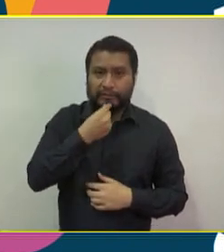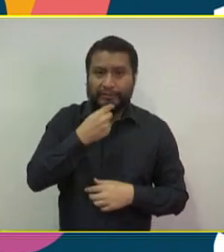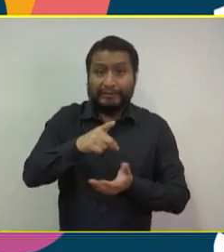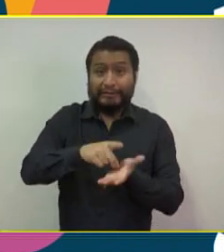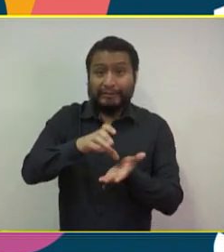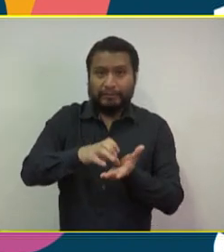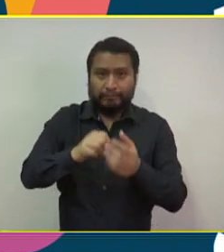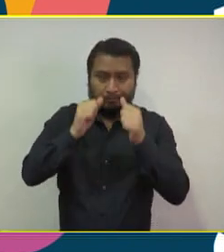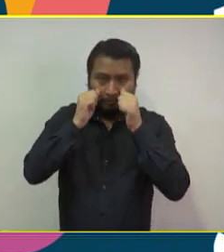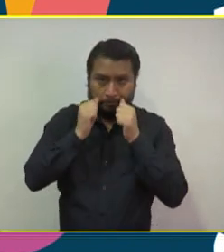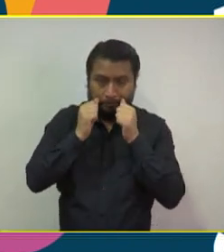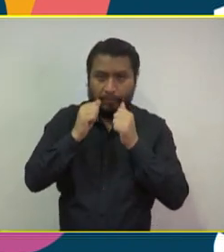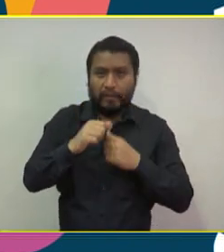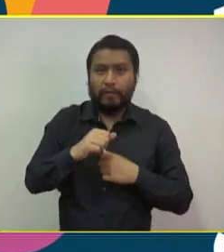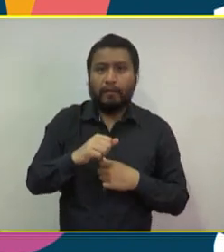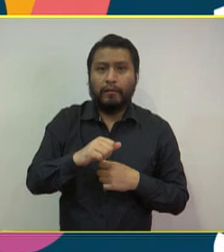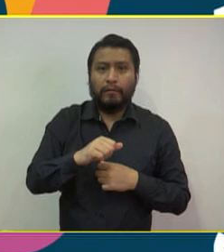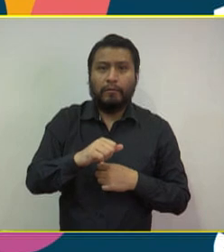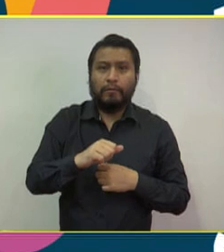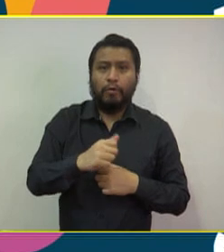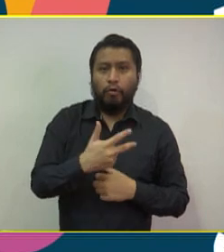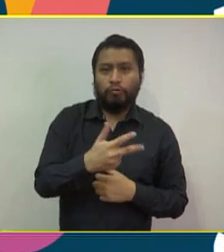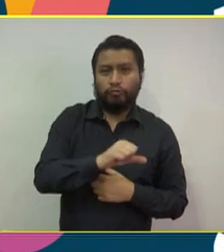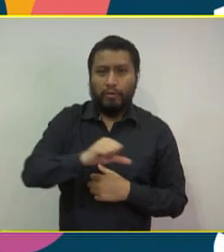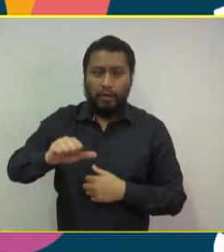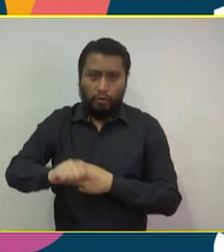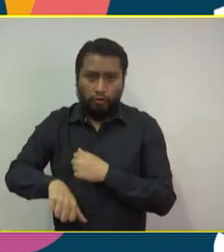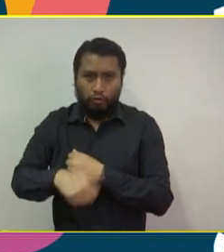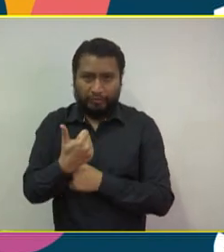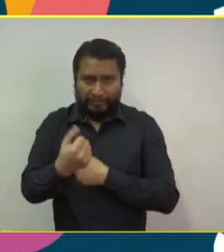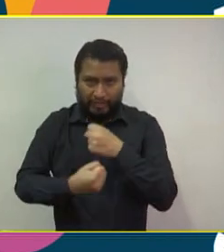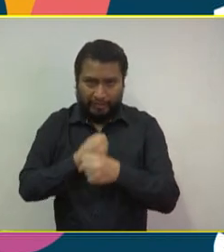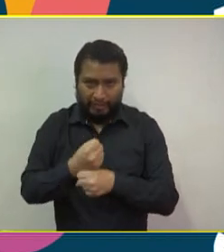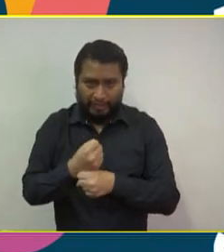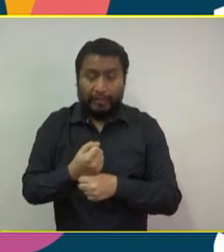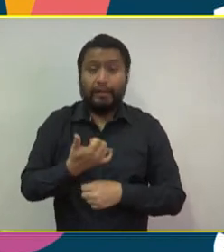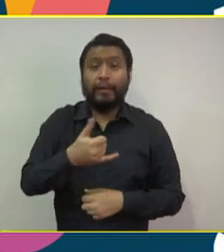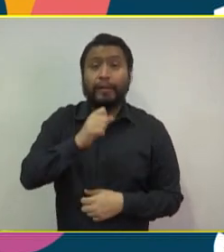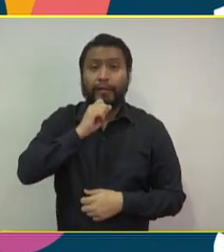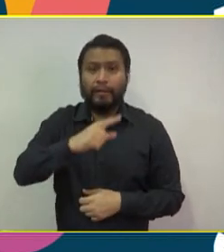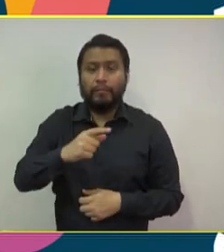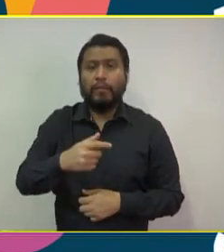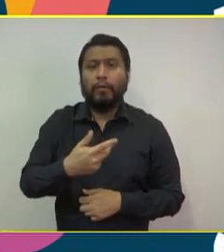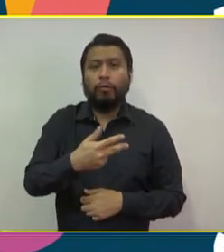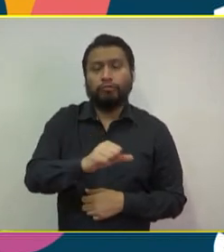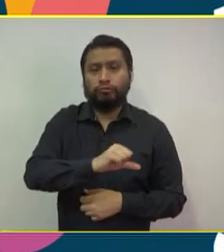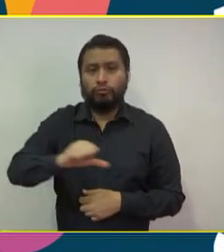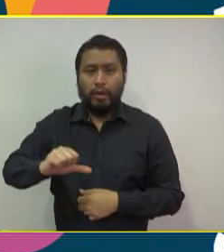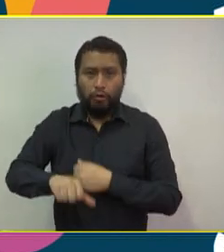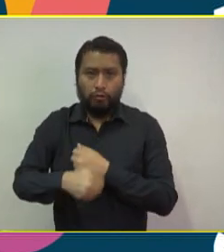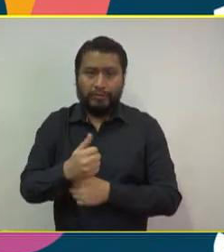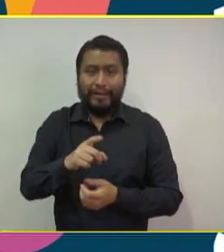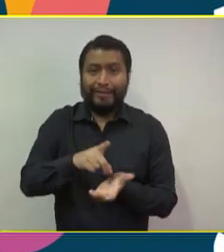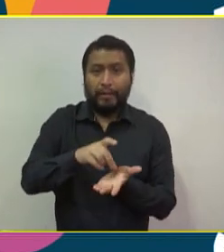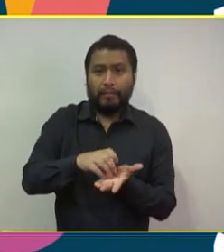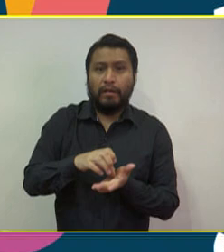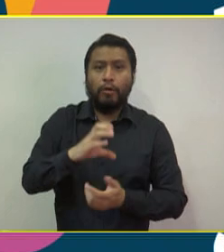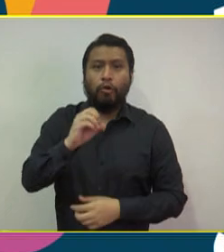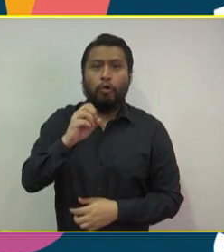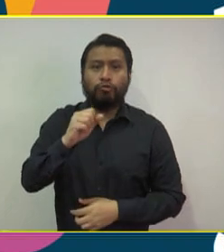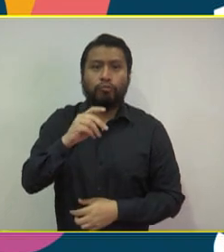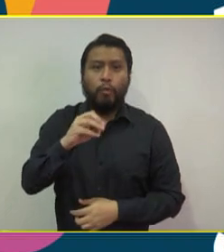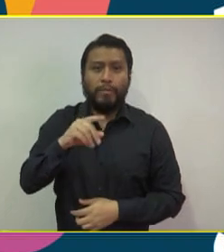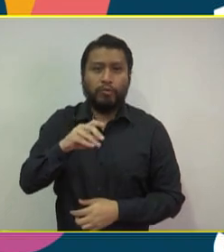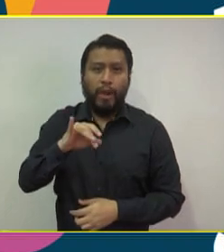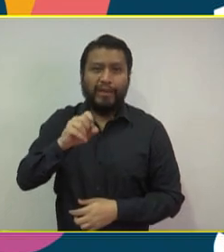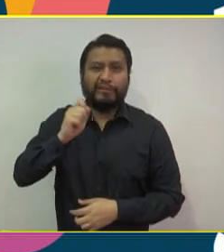8 a 11 años y complementariamente los niños normovisuales de 8 a 11 años. Sin embargo, consideramos